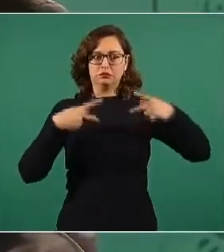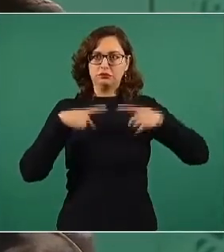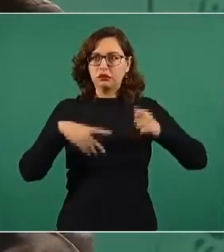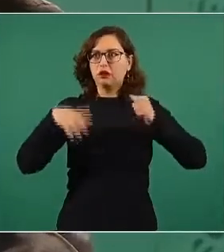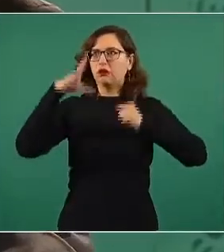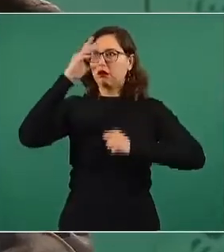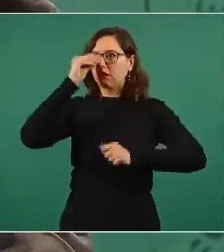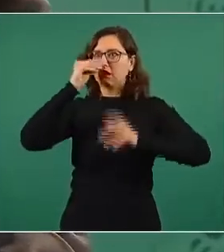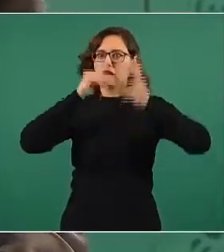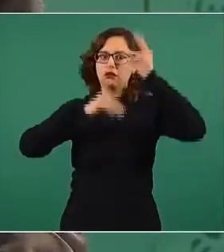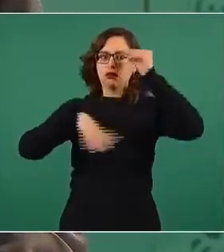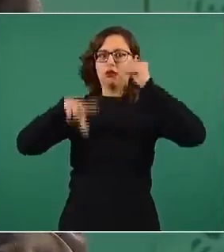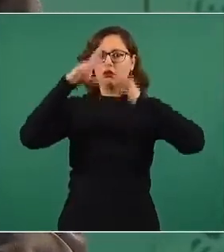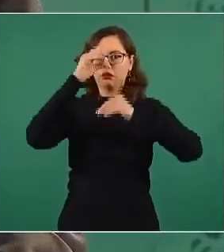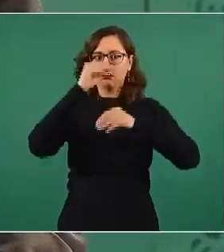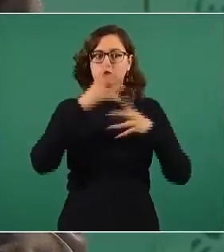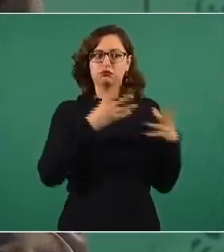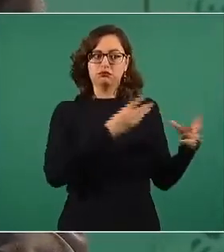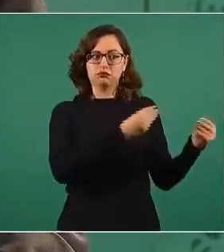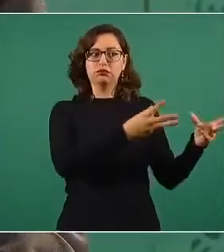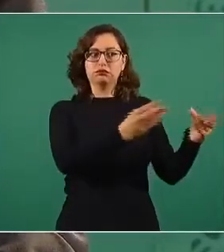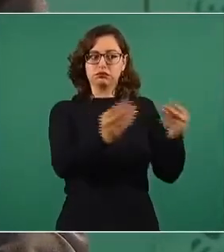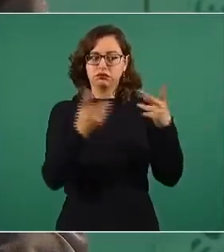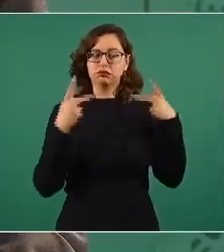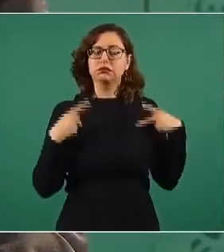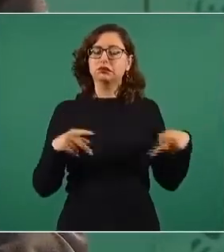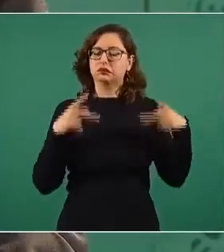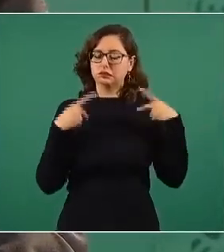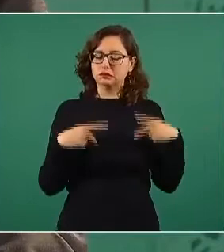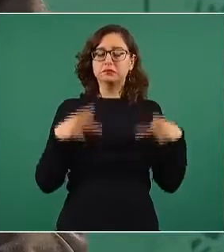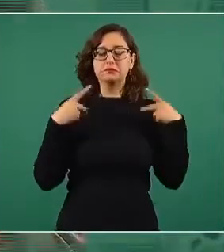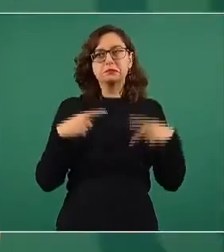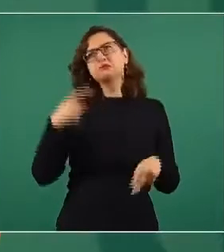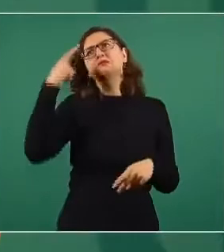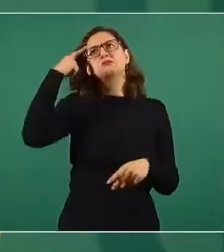durante el periodo neoliberal, mucho, mucho.